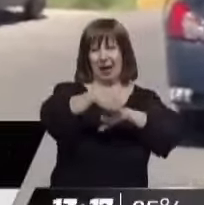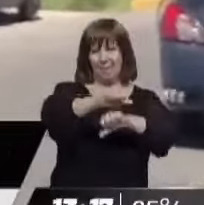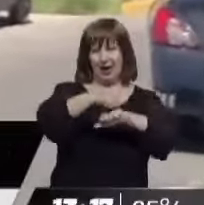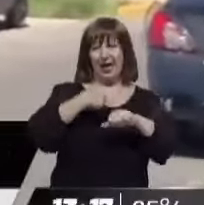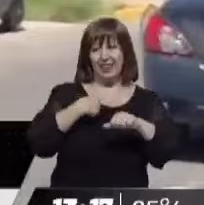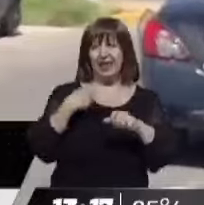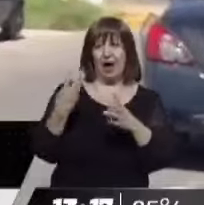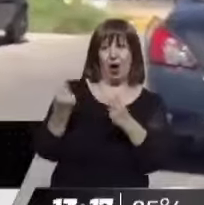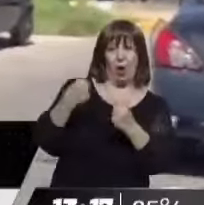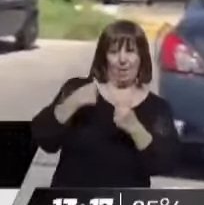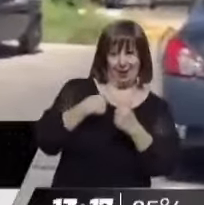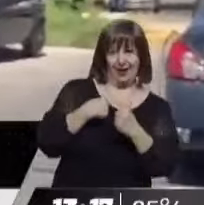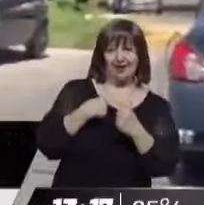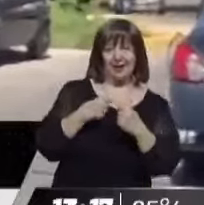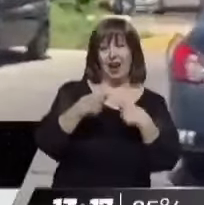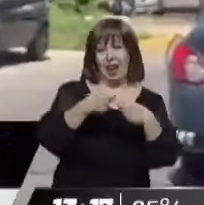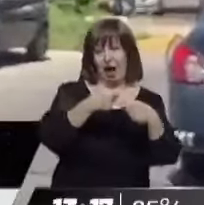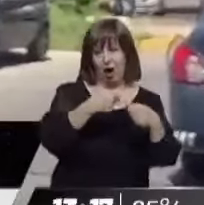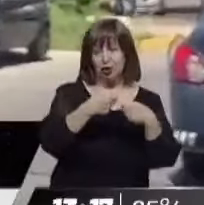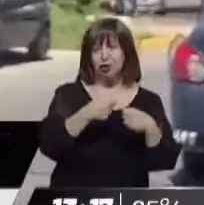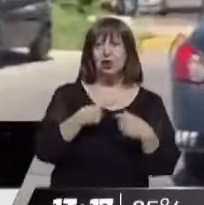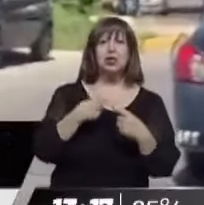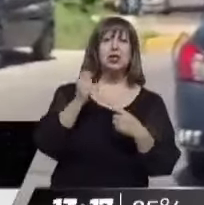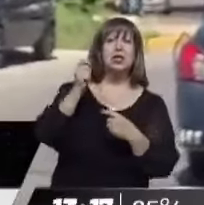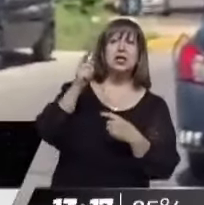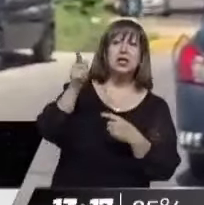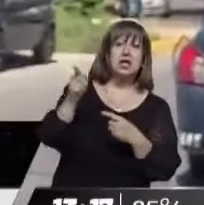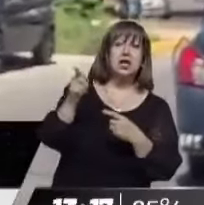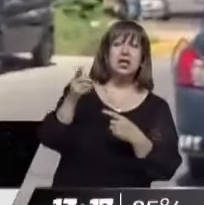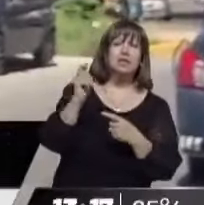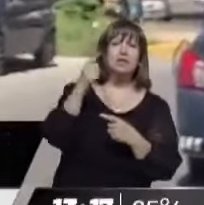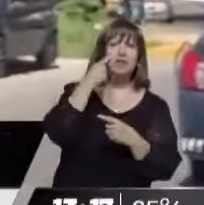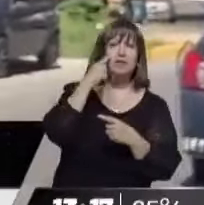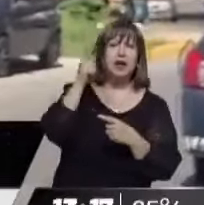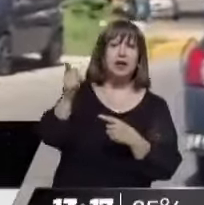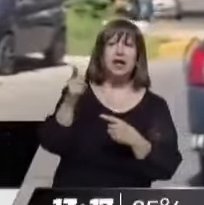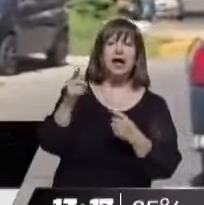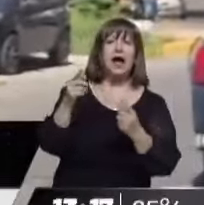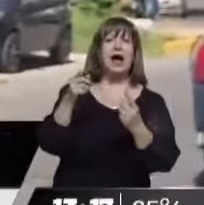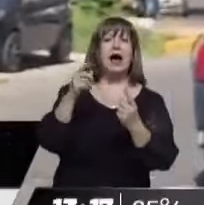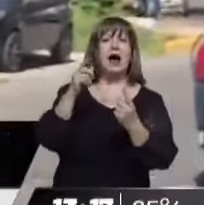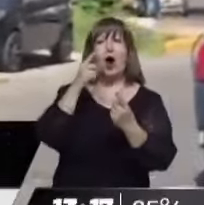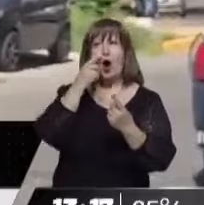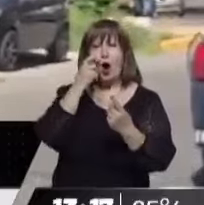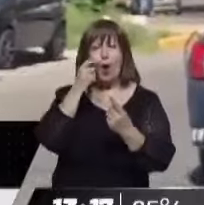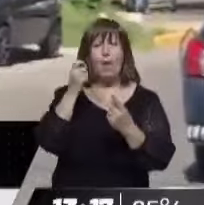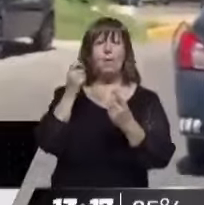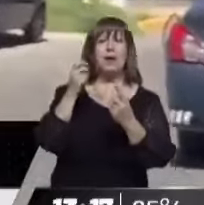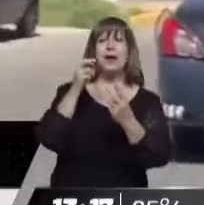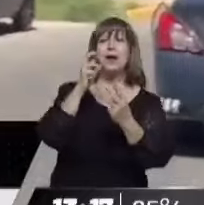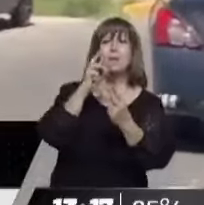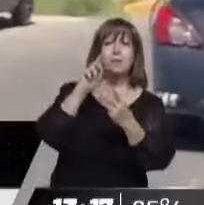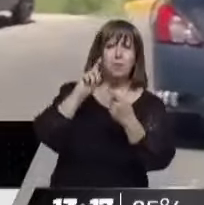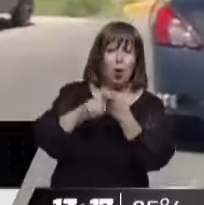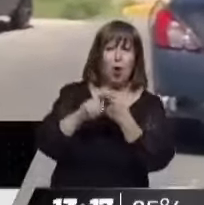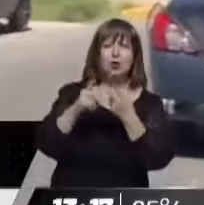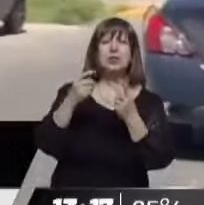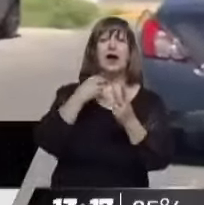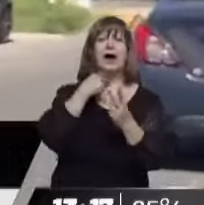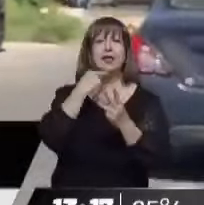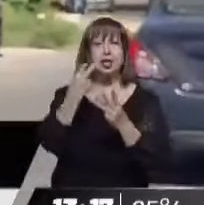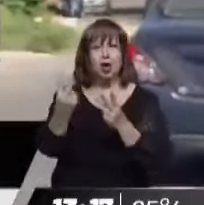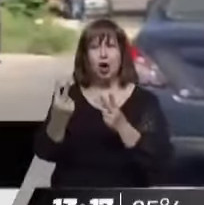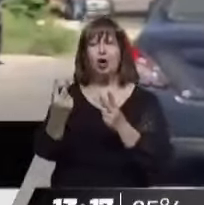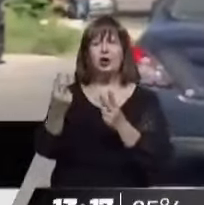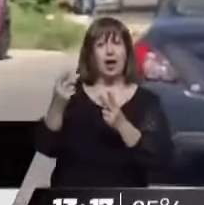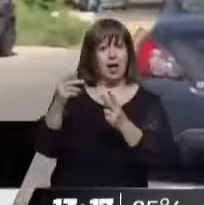esa casa? ¿Vive un señor? Sí, sé que vivía el señor con la mujer y los hijos. ¿Sabes si ese señor era comisario retirado, que decían? Sí.